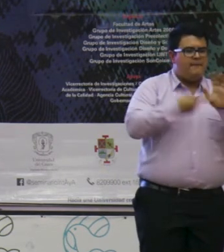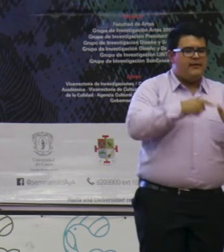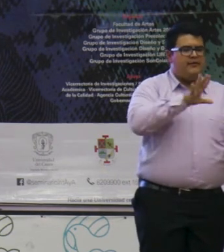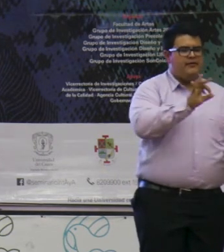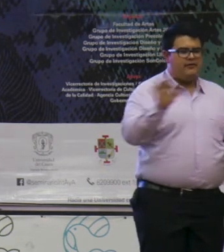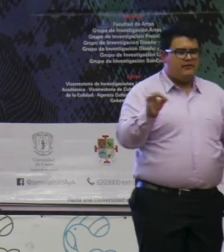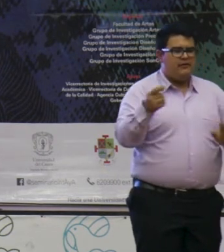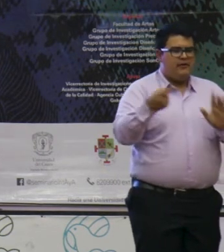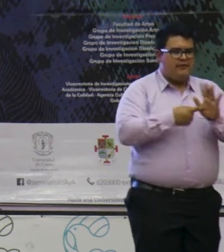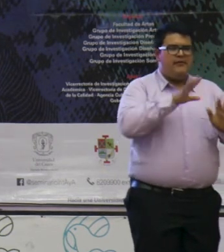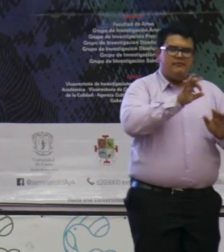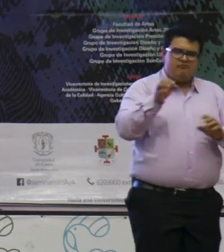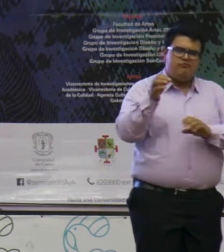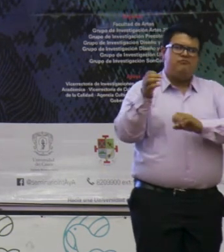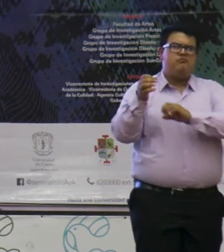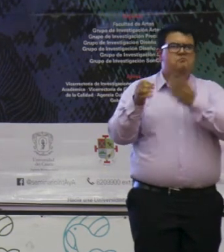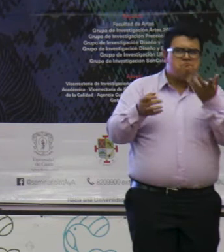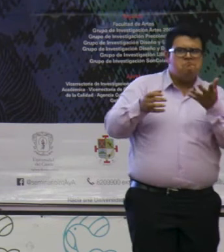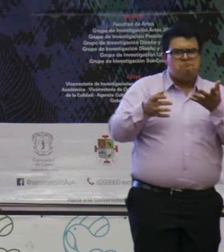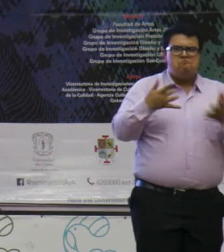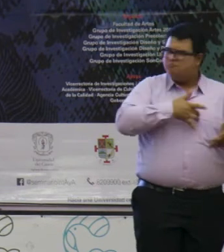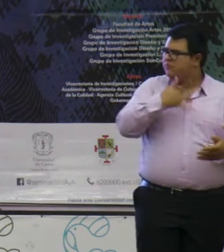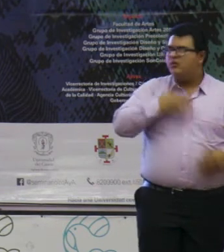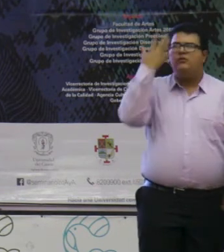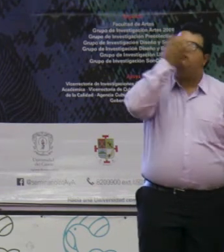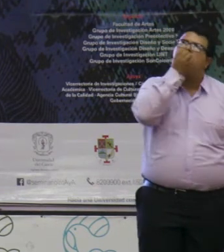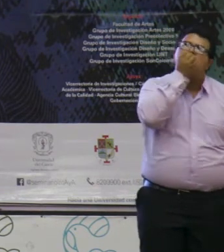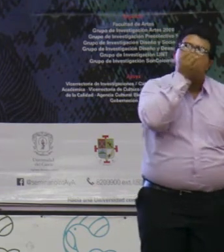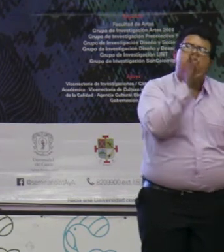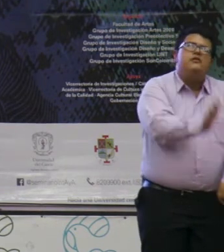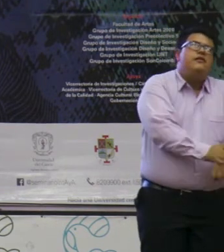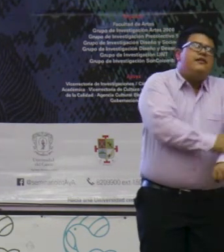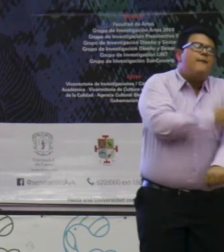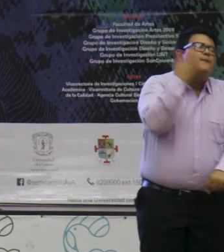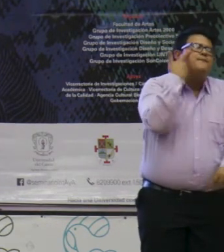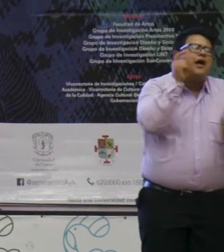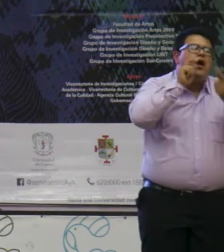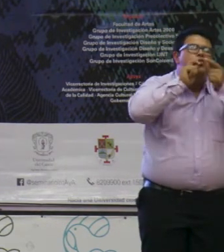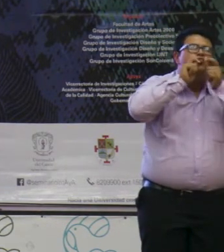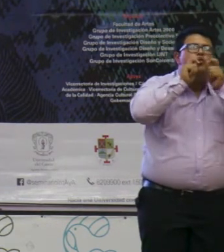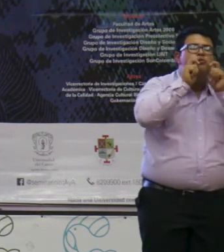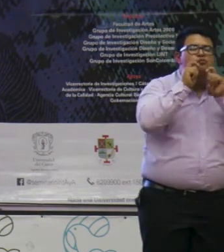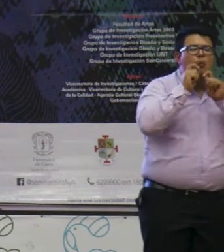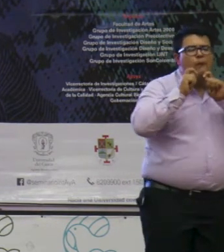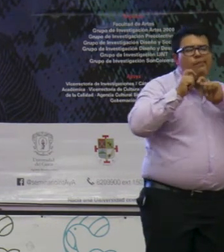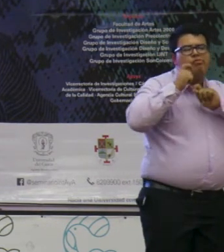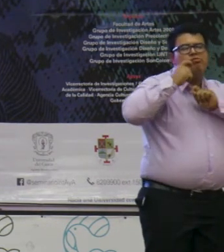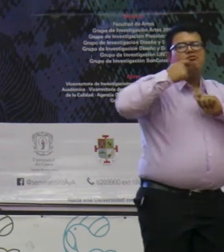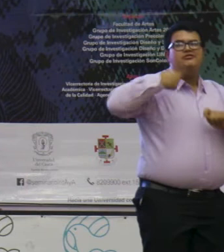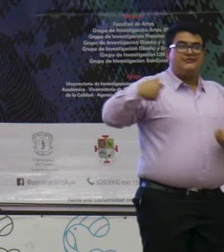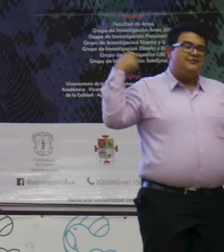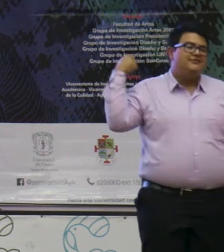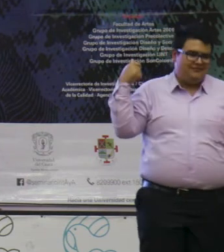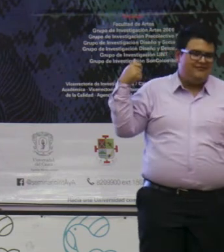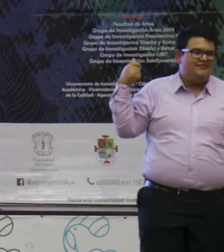se representaba y se configuraba, es una delicia. O sea, es caramelo en los ojos, literal. Arde, pero